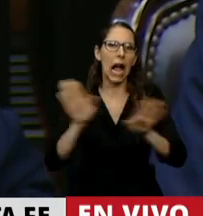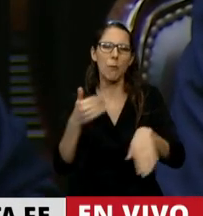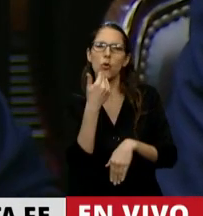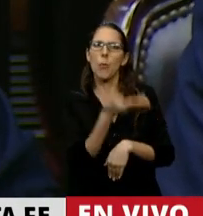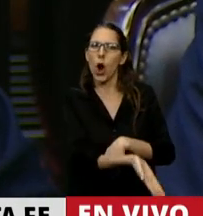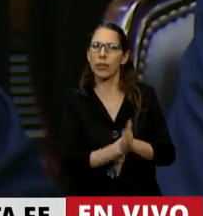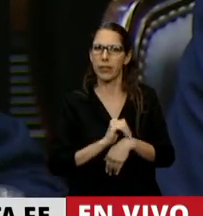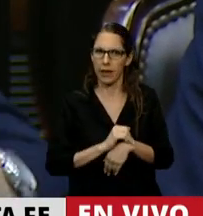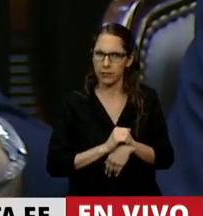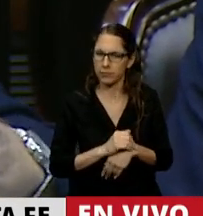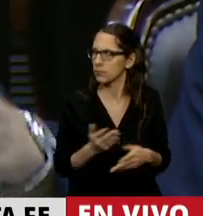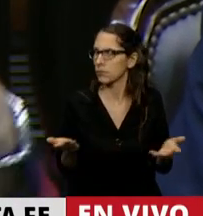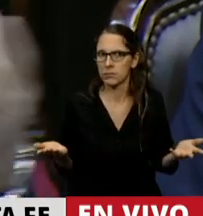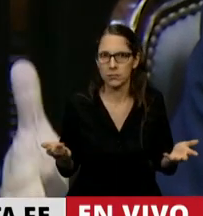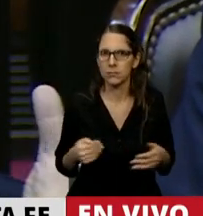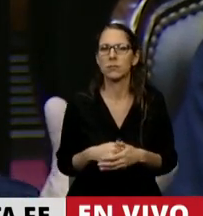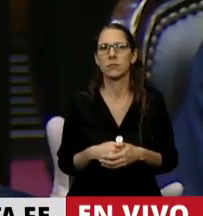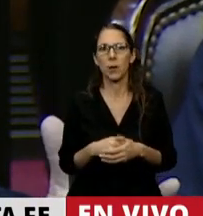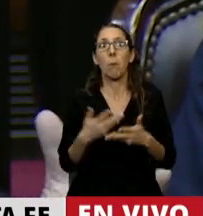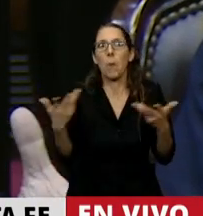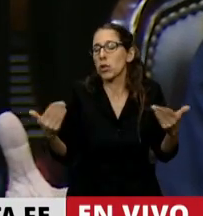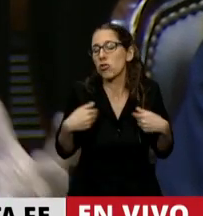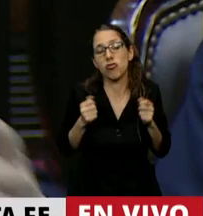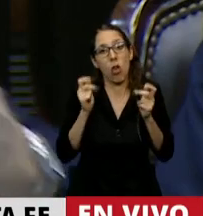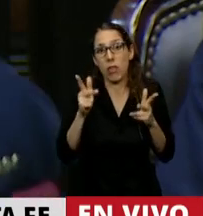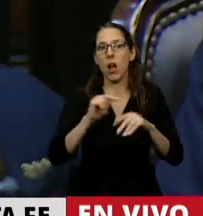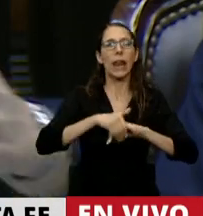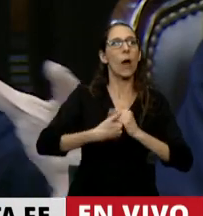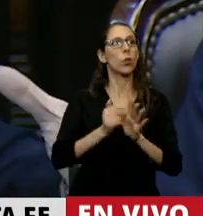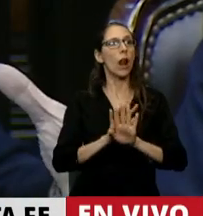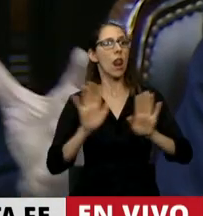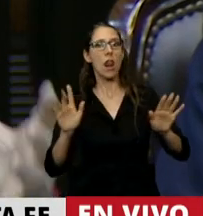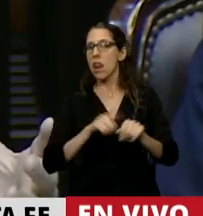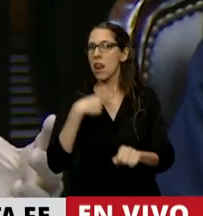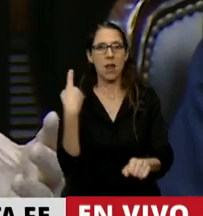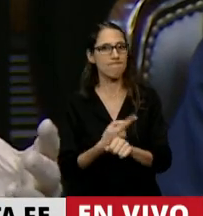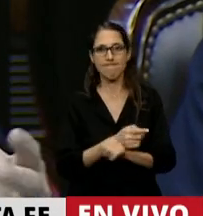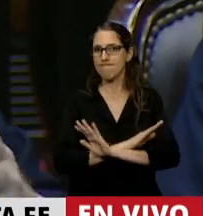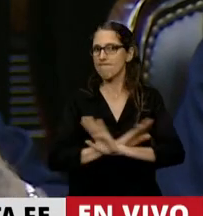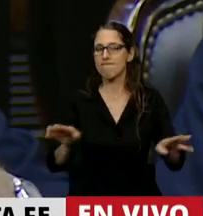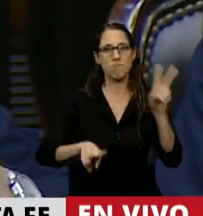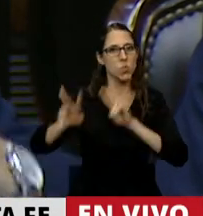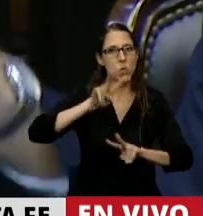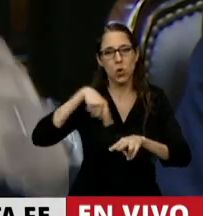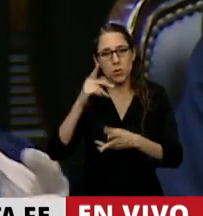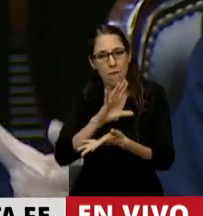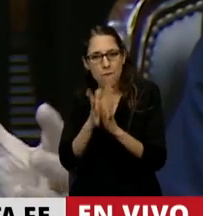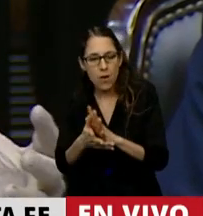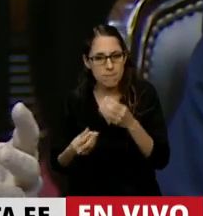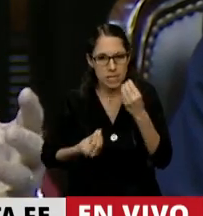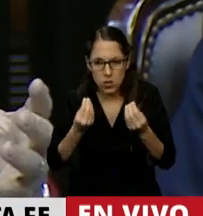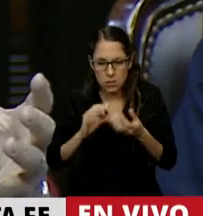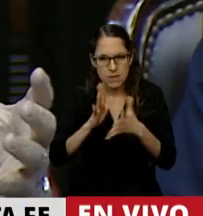cuentan. Por eso el punto de partida, no puedo ser neutro, tengo que tomar otros caminos, tengo que tomar otra agenda